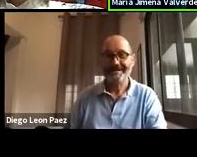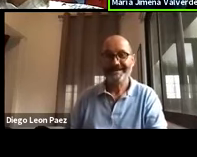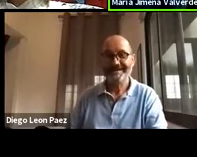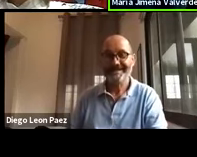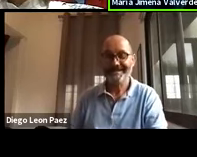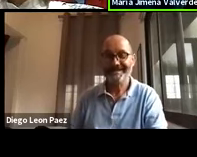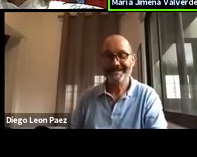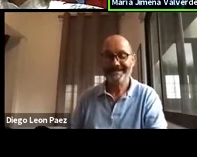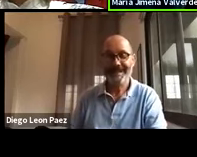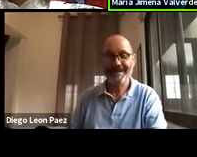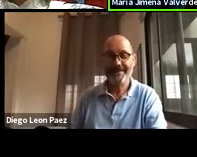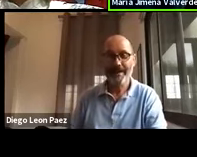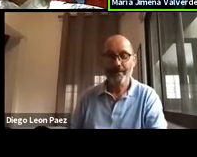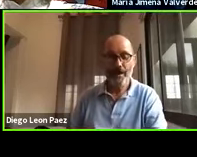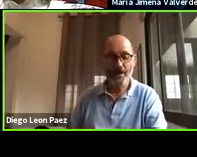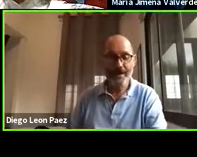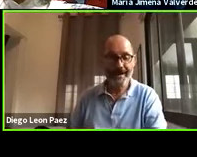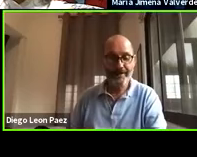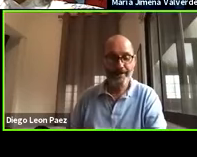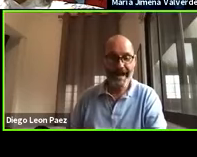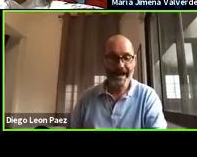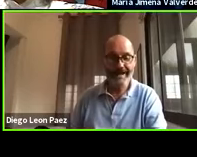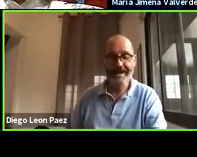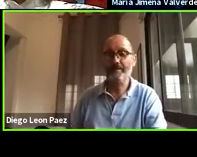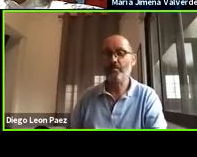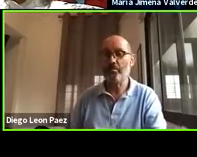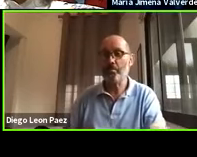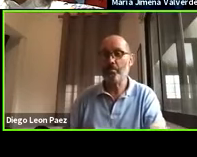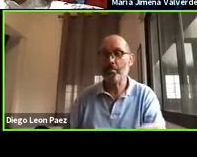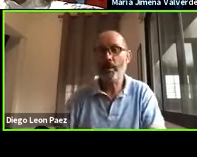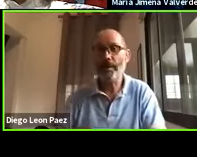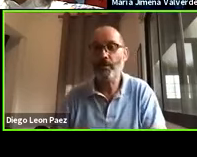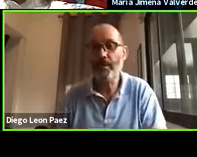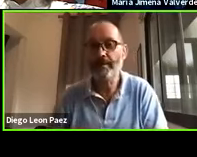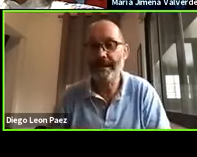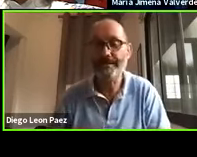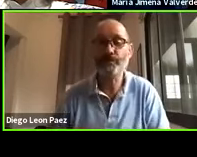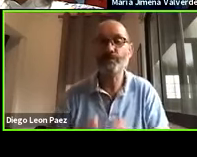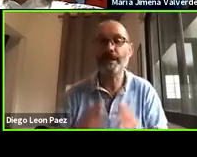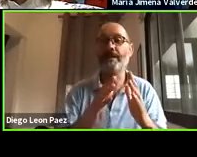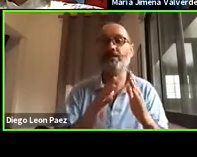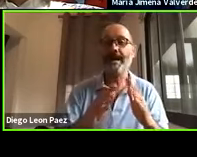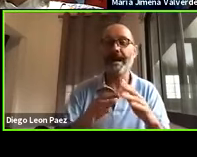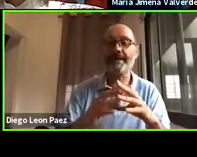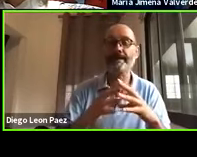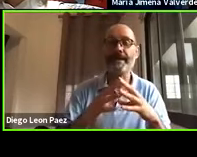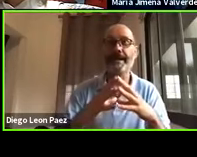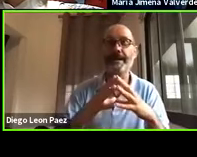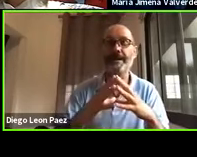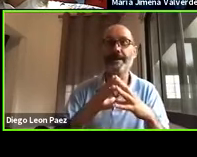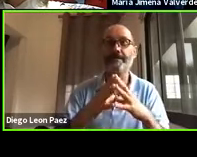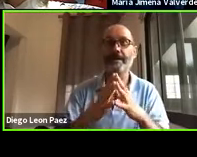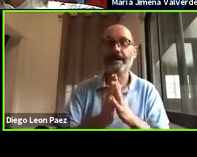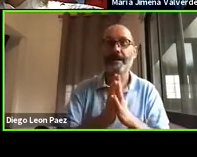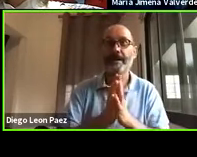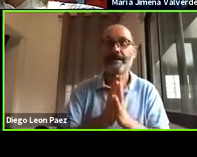se reúnen sí bueno mira pues hacemos una una